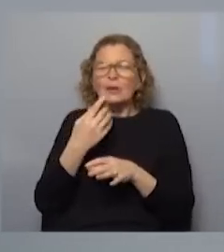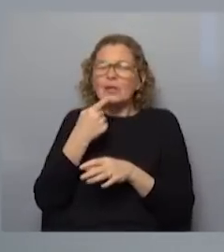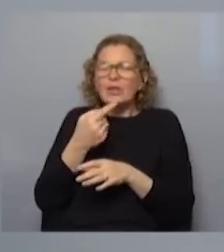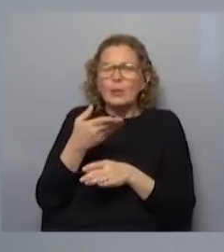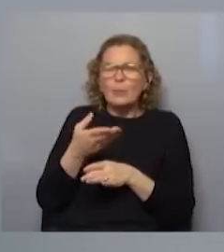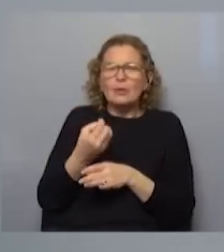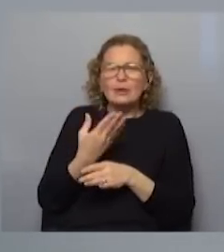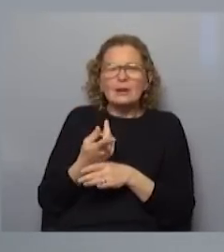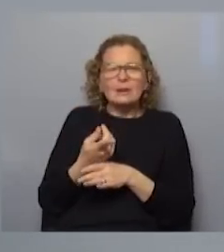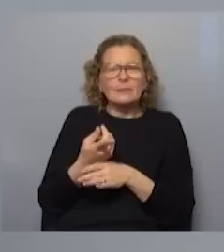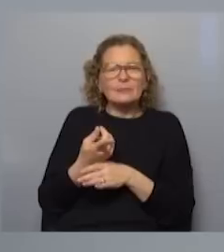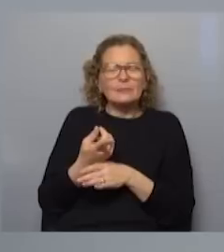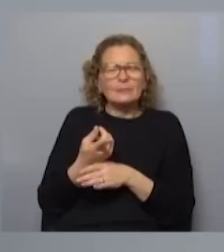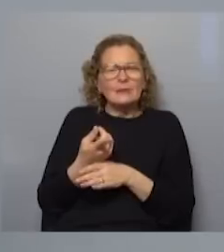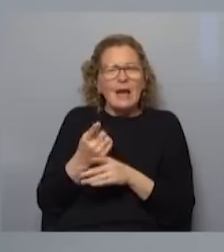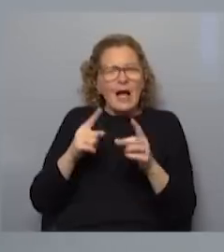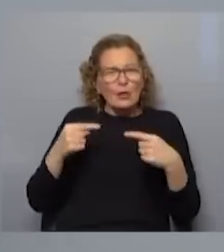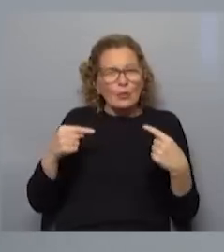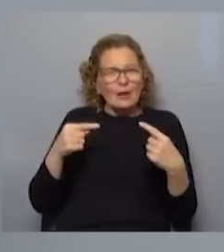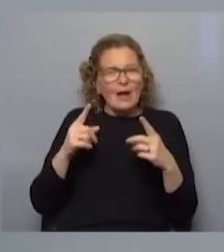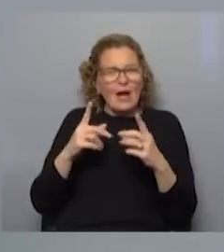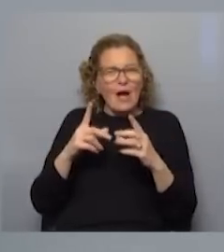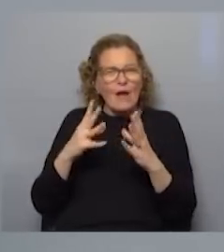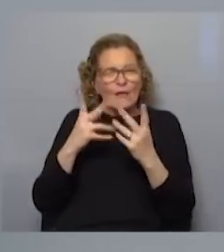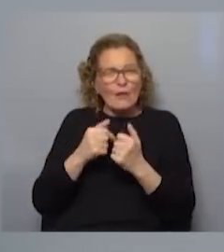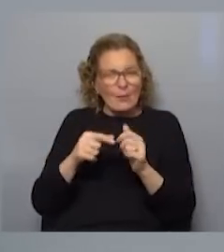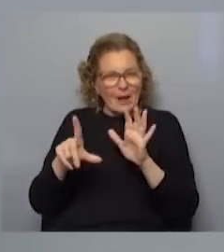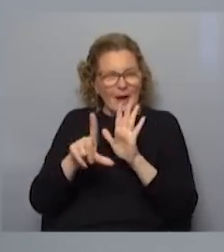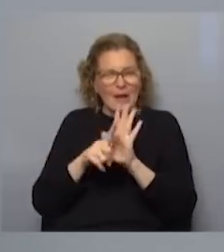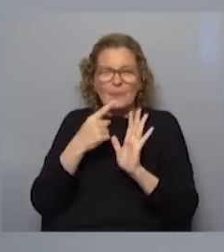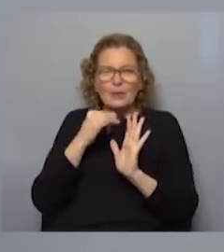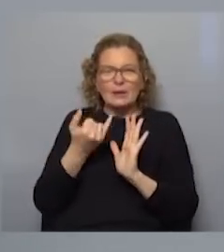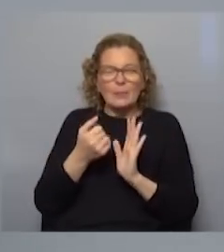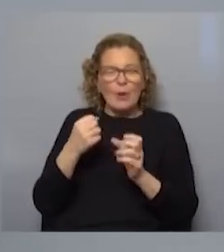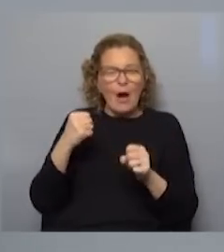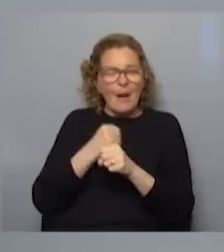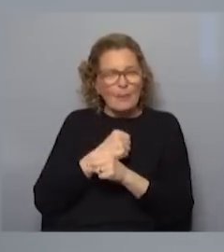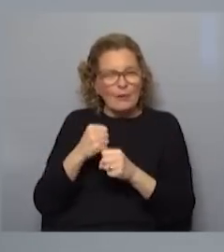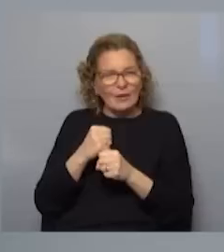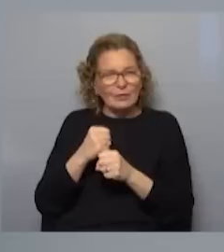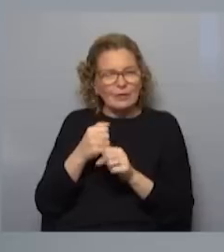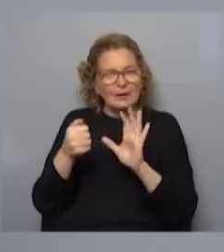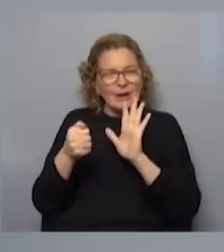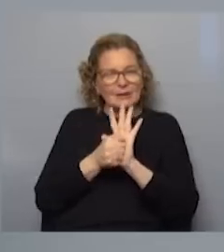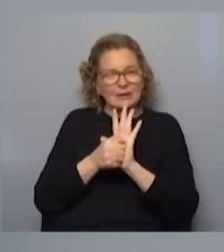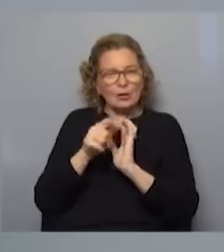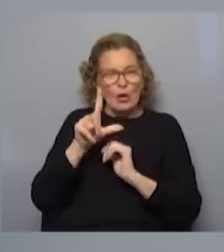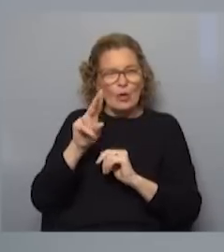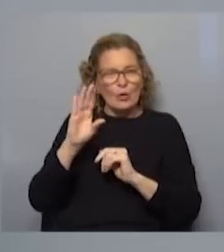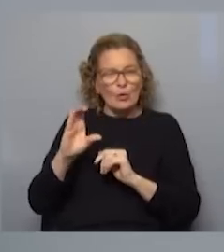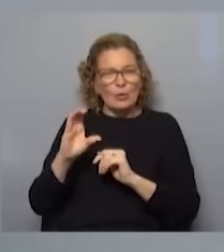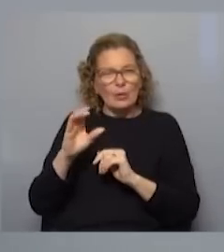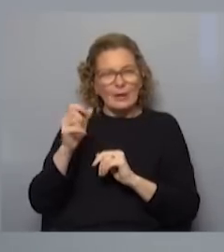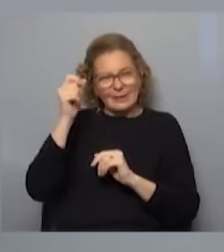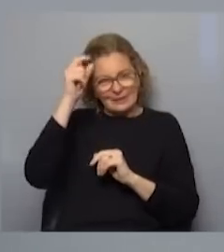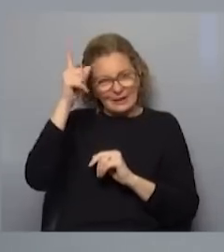porque incluso hay algunos mecanismos legales por ejemplo la aprobación de artículos de la luz referidos